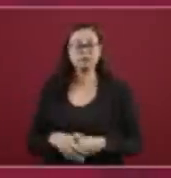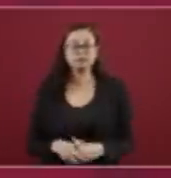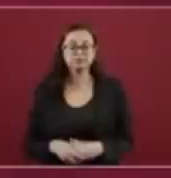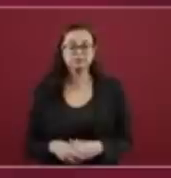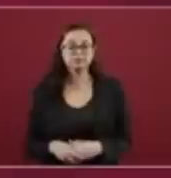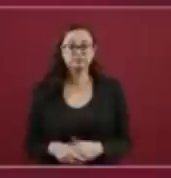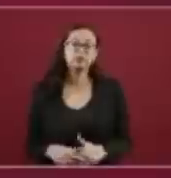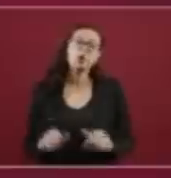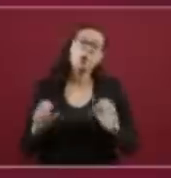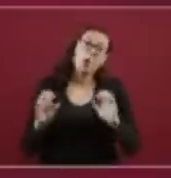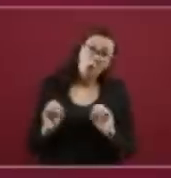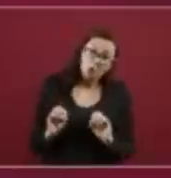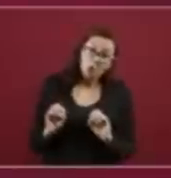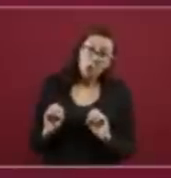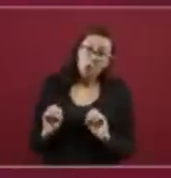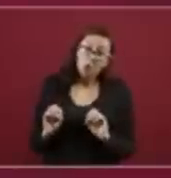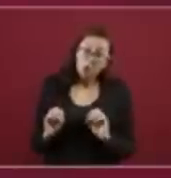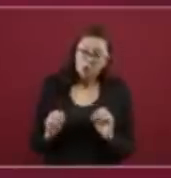o cuando llegaban